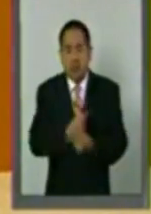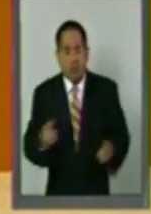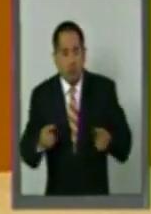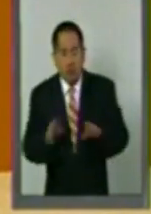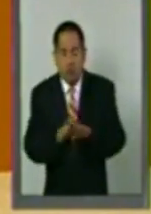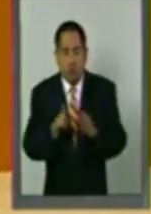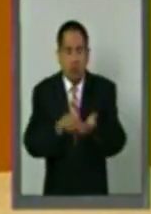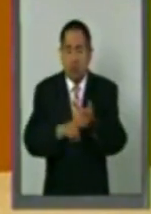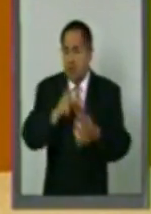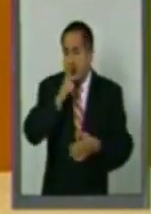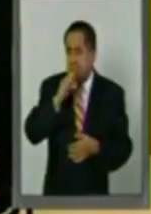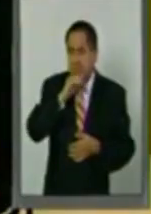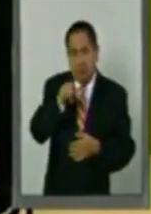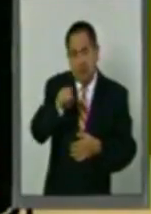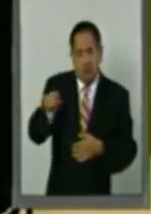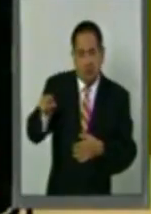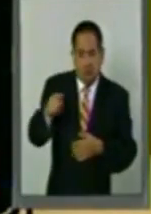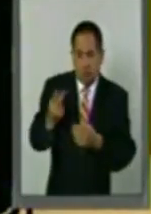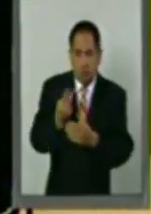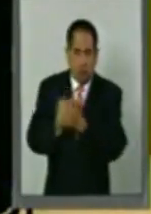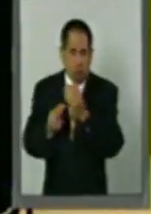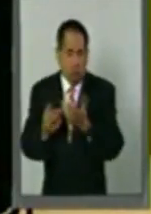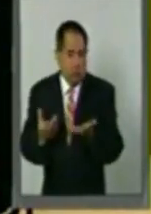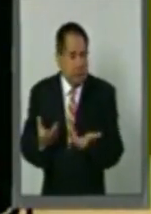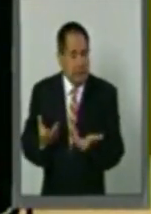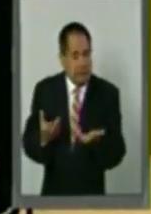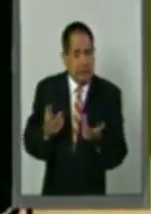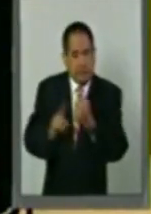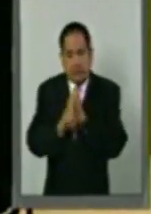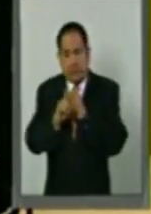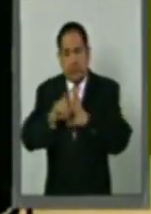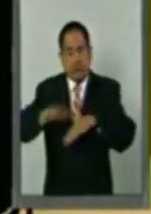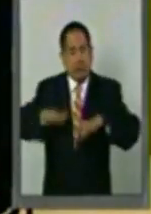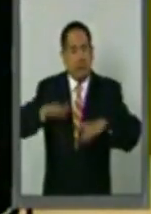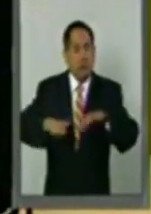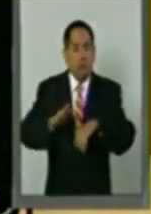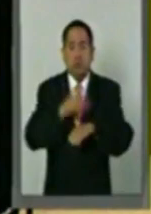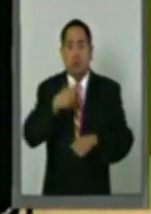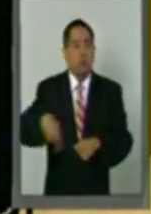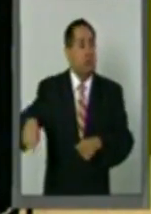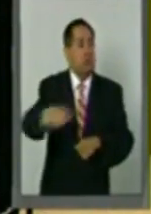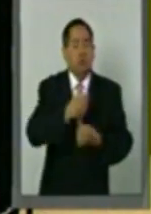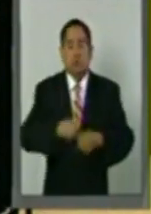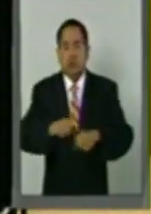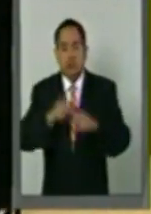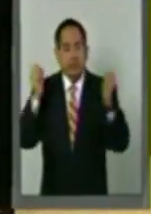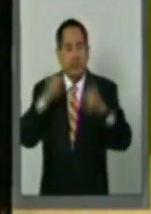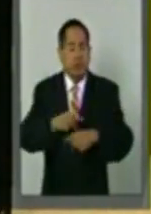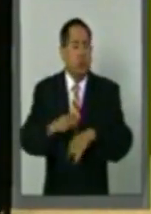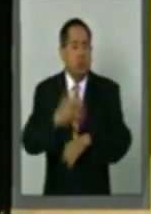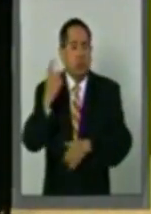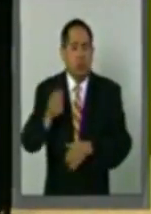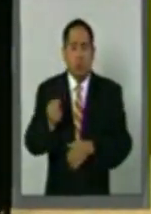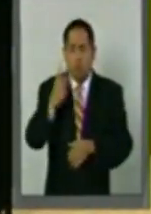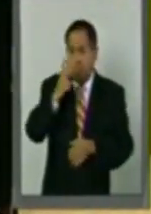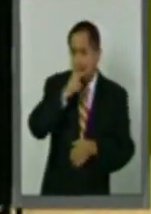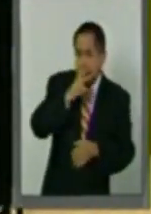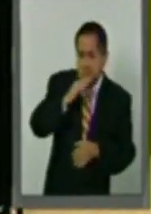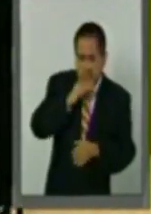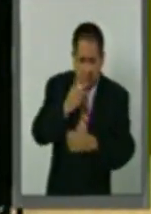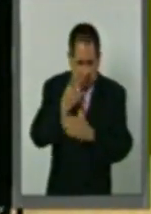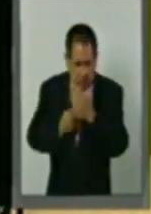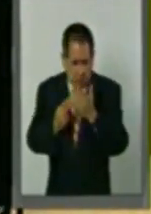convivan con ambos padres. Esto representa un problema considerado en nuestra sociedad, pues ¿cuántos padres y